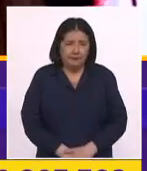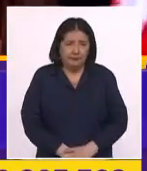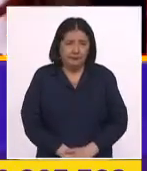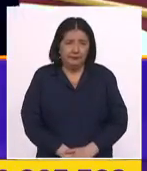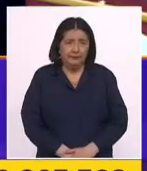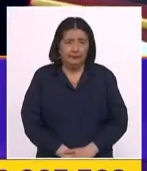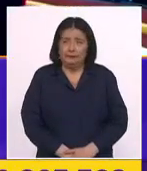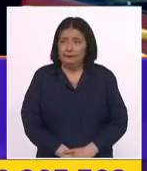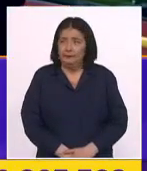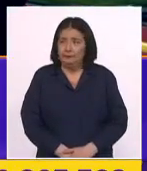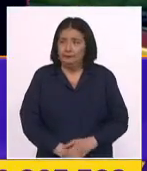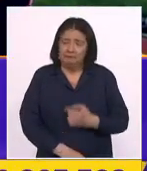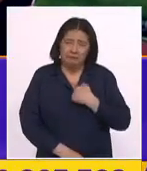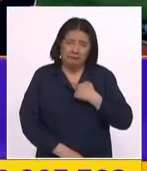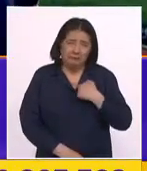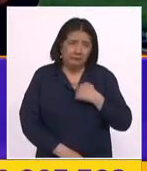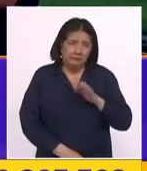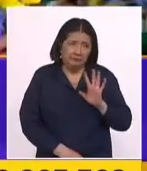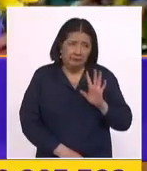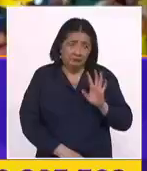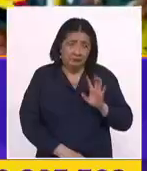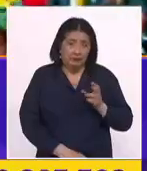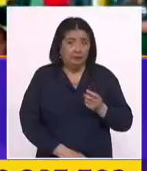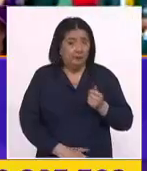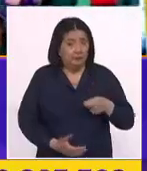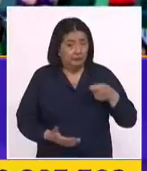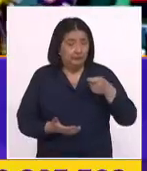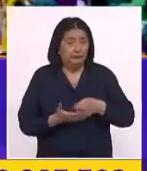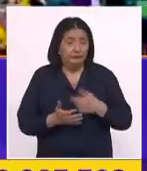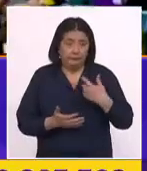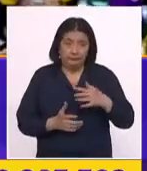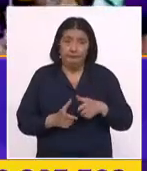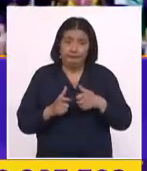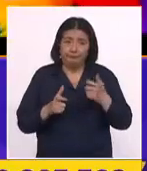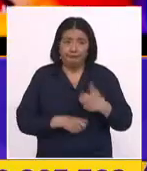Entonces, yo dije, la inversión es grande, o sea, ya cuando estás